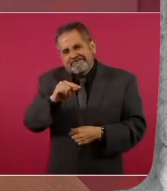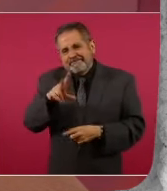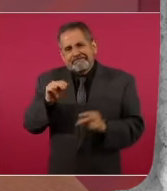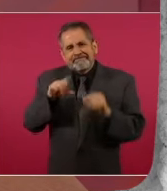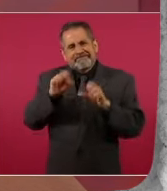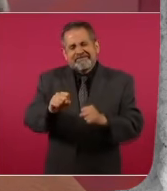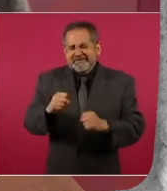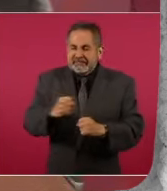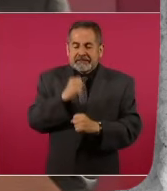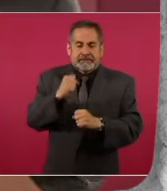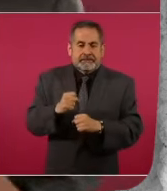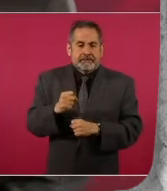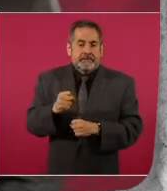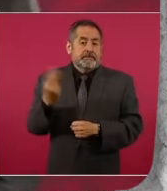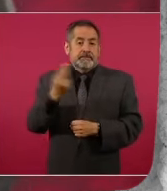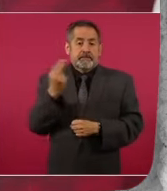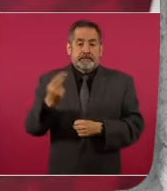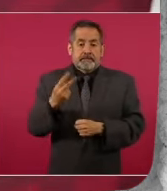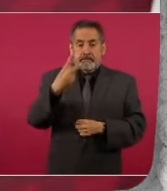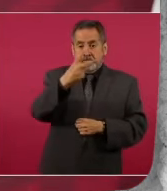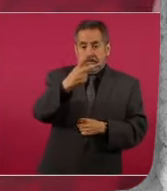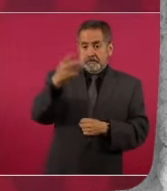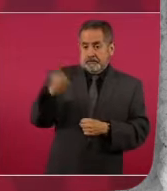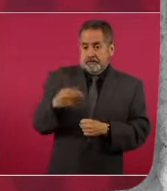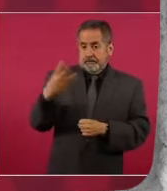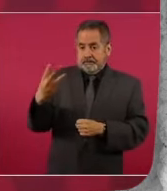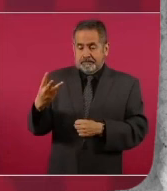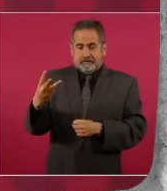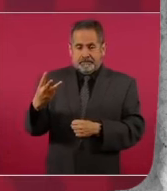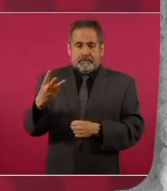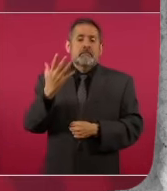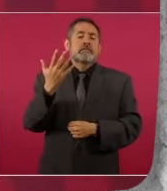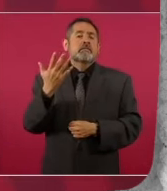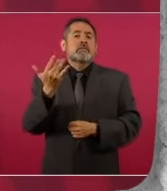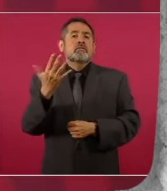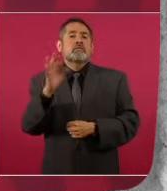se requieren 2/3 partes, no mayoría simple.